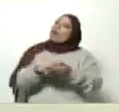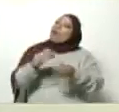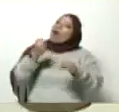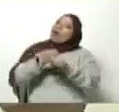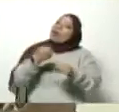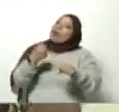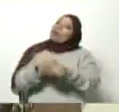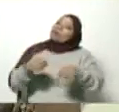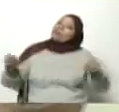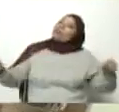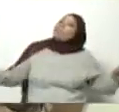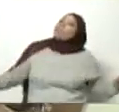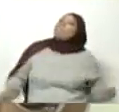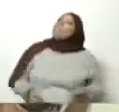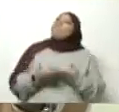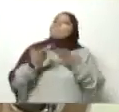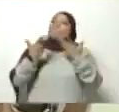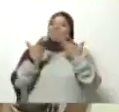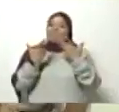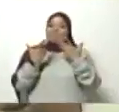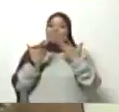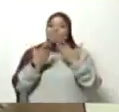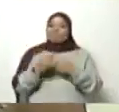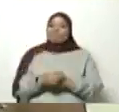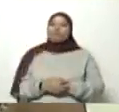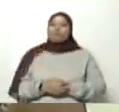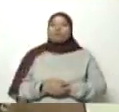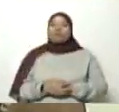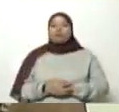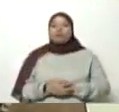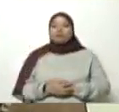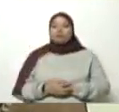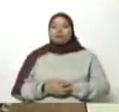genera esperanza. Ahora, si uno va